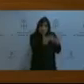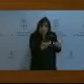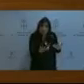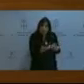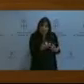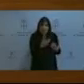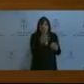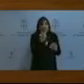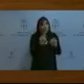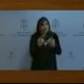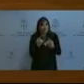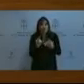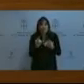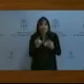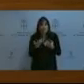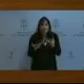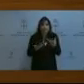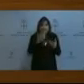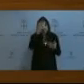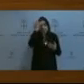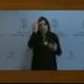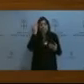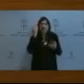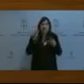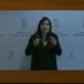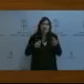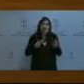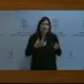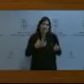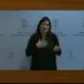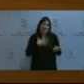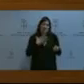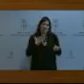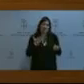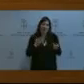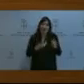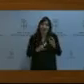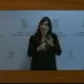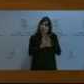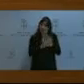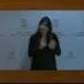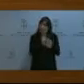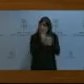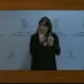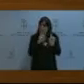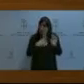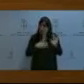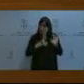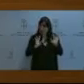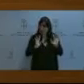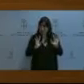son partes que podrían estar sujetas a inconstitucionalidad. Y además le digo otra cosa, es una pena que hoy